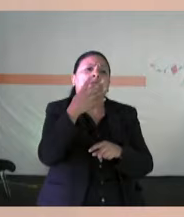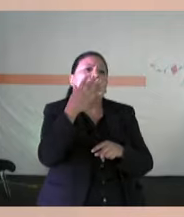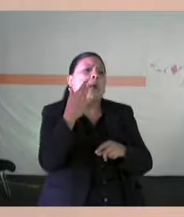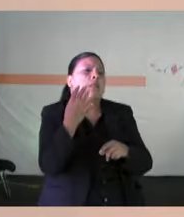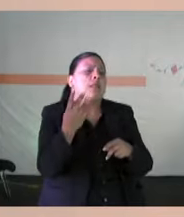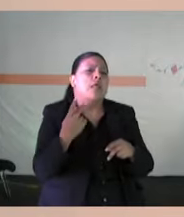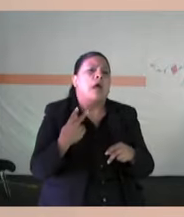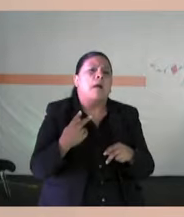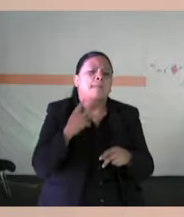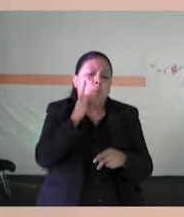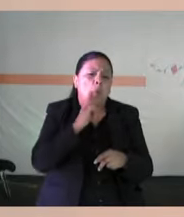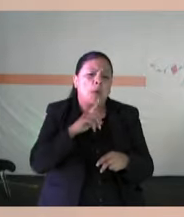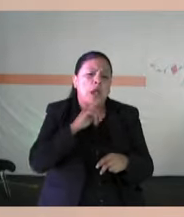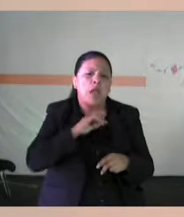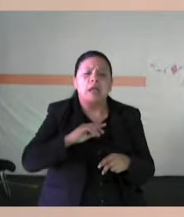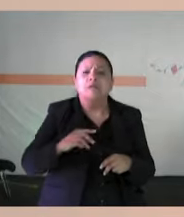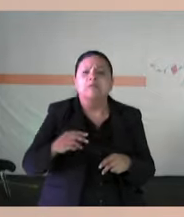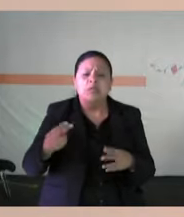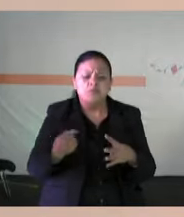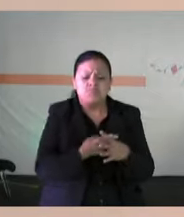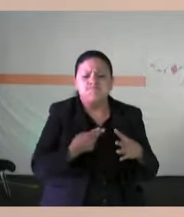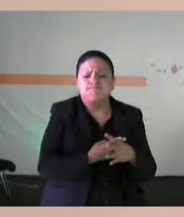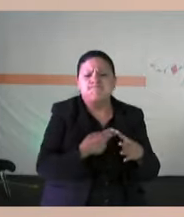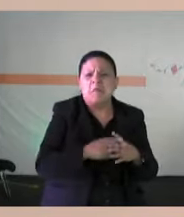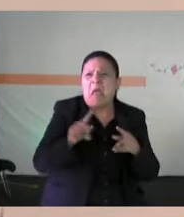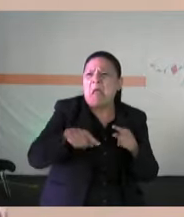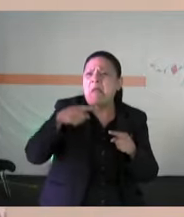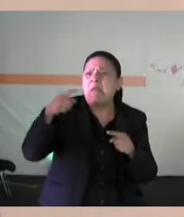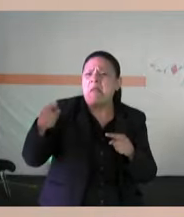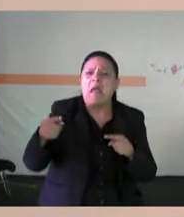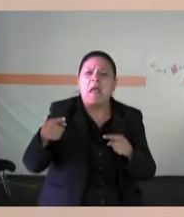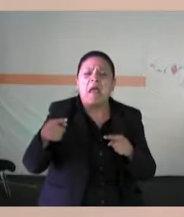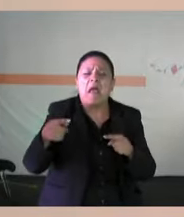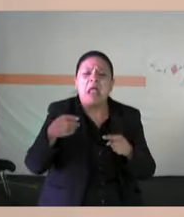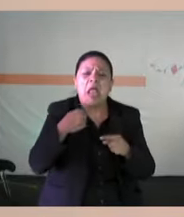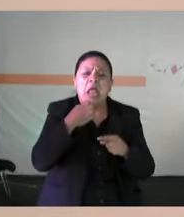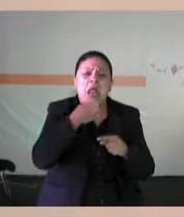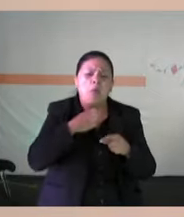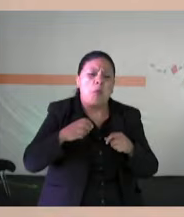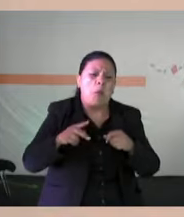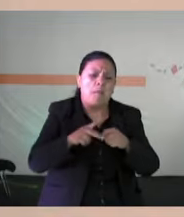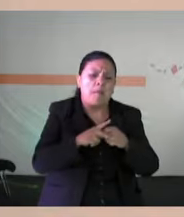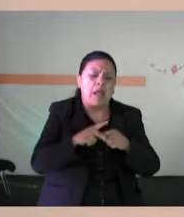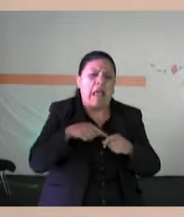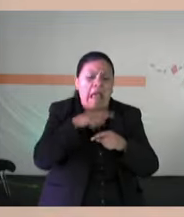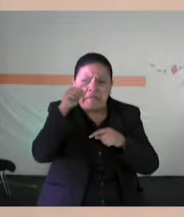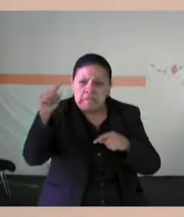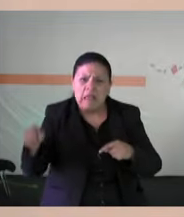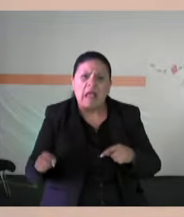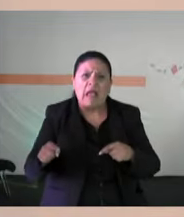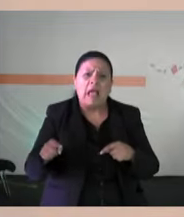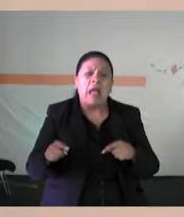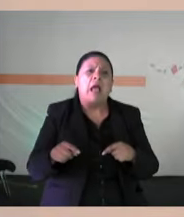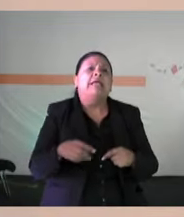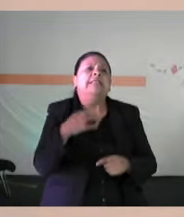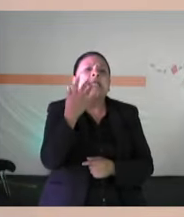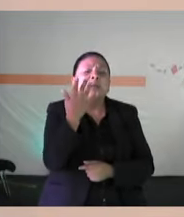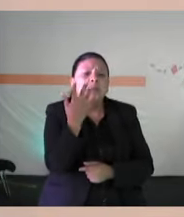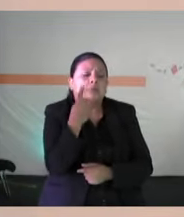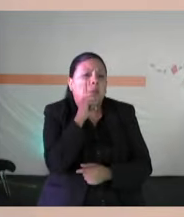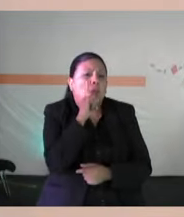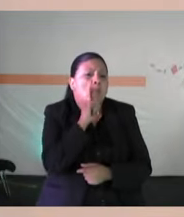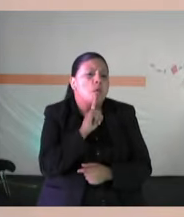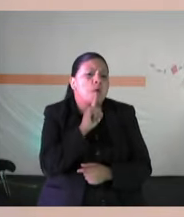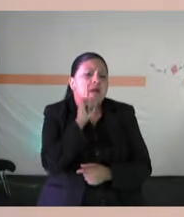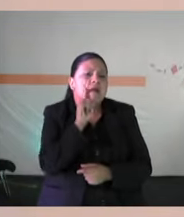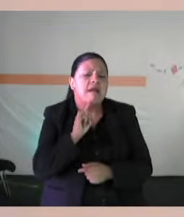en el que yo vivo, Europa, en la Europa civilizada, digamos, ¿no? Han asesinado a 50 mujeres que han